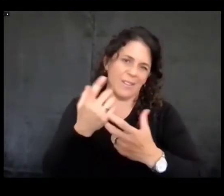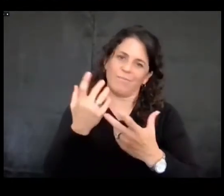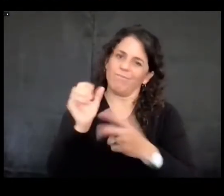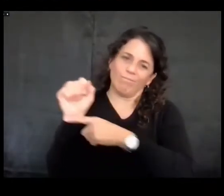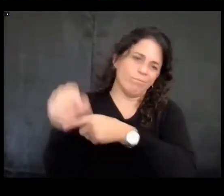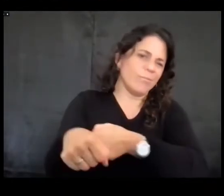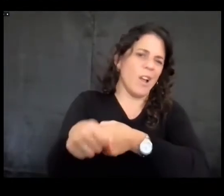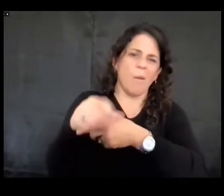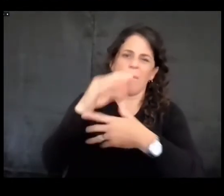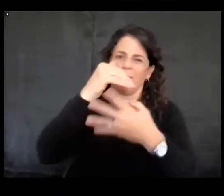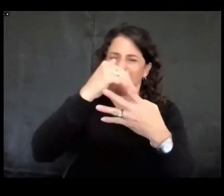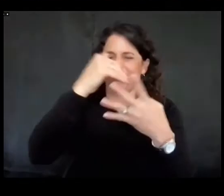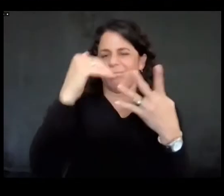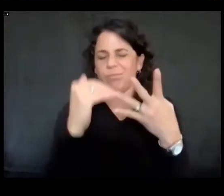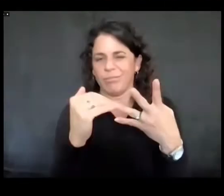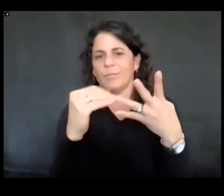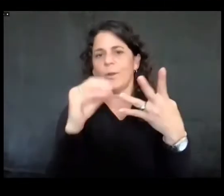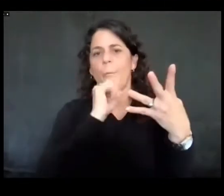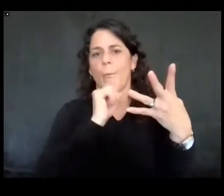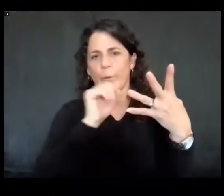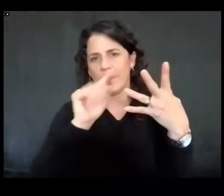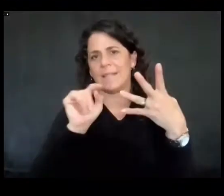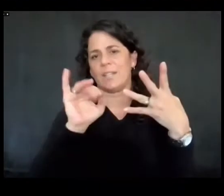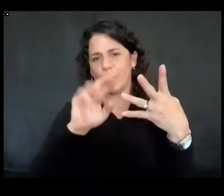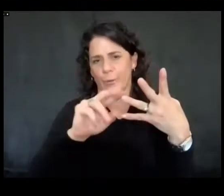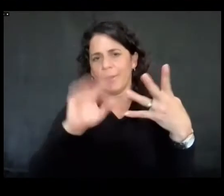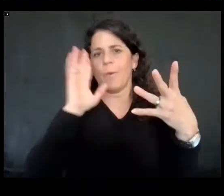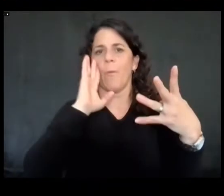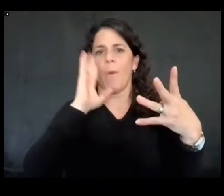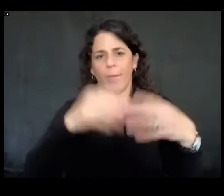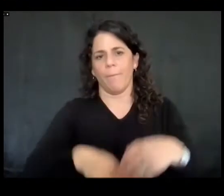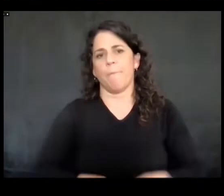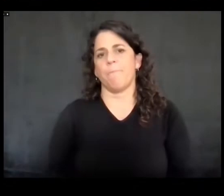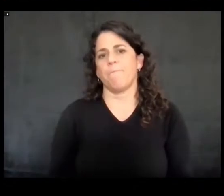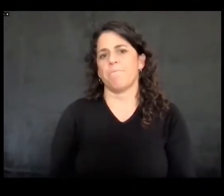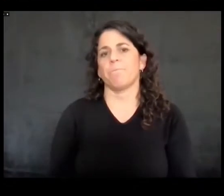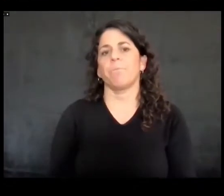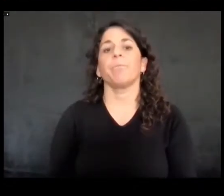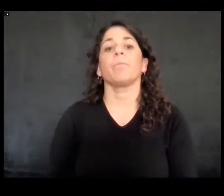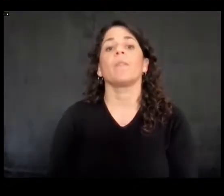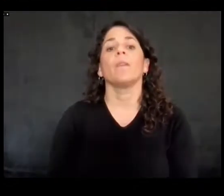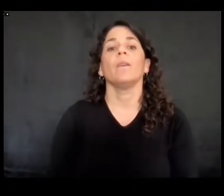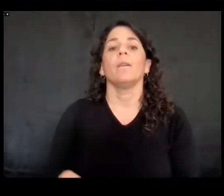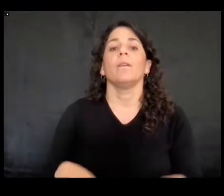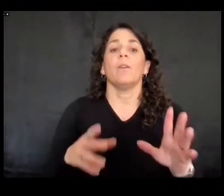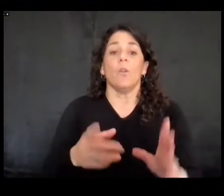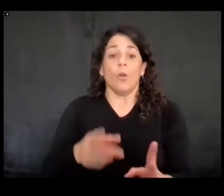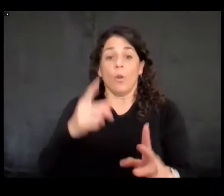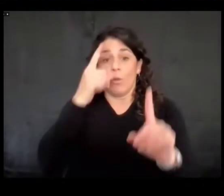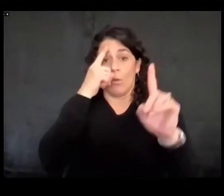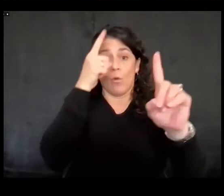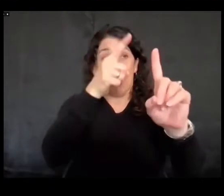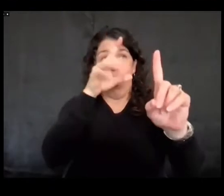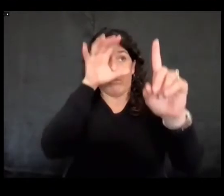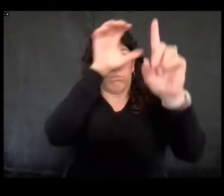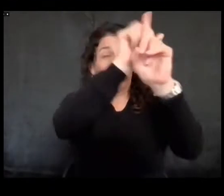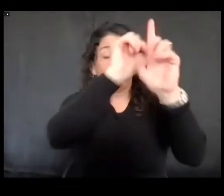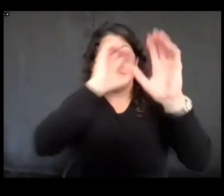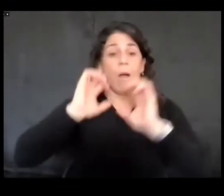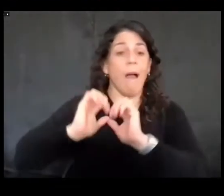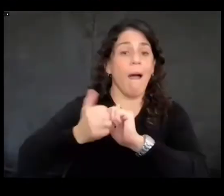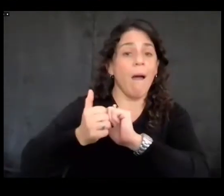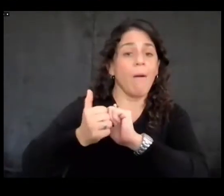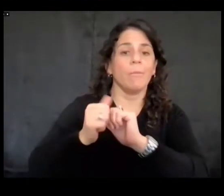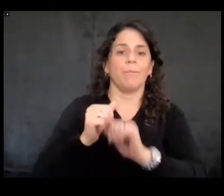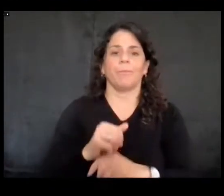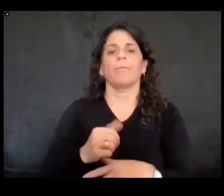positivos y así nos llegaremos a la zona naranja para llegar ahí a la zona naranja